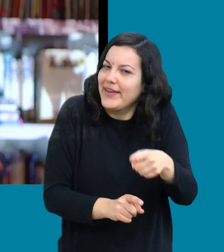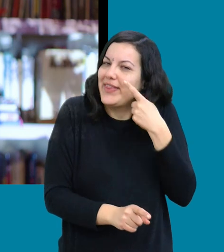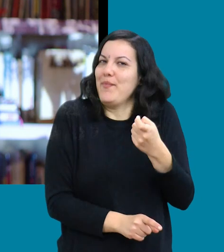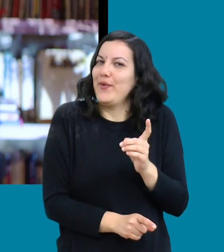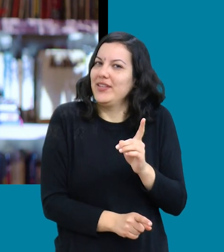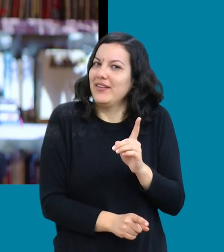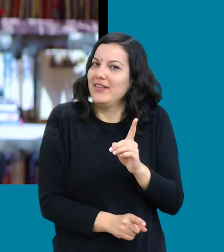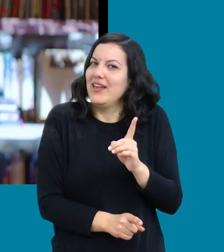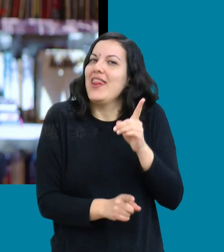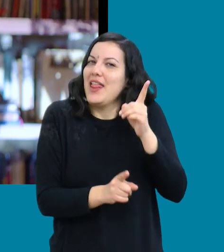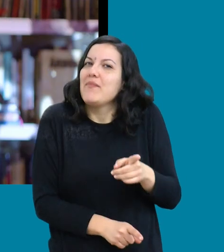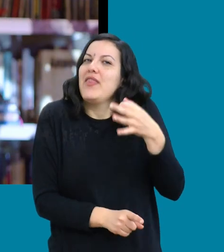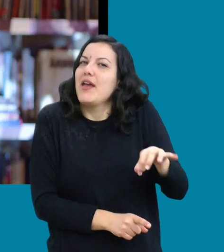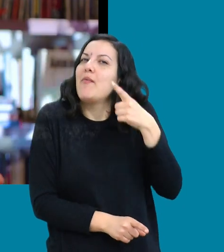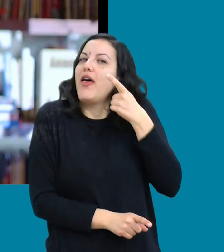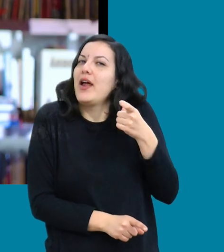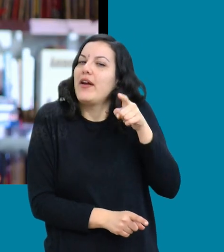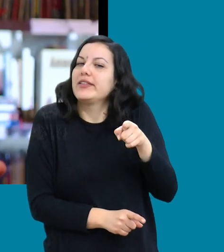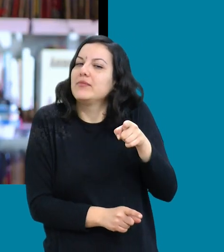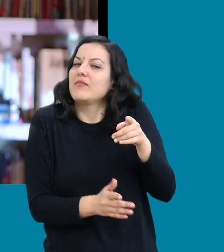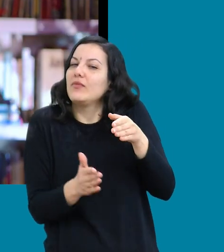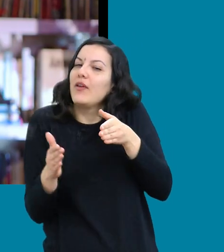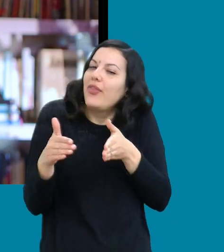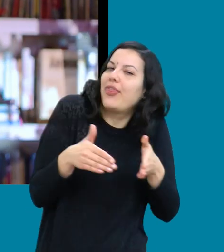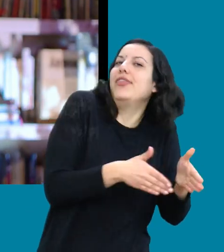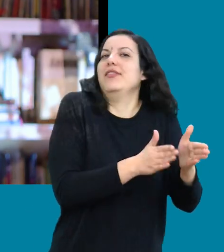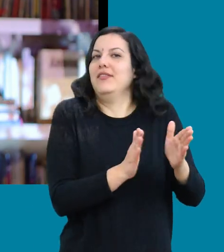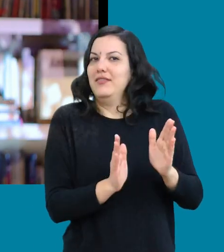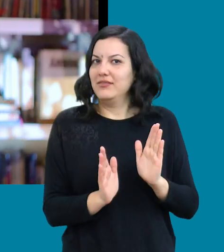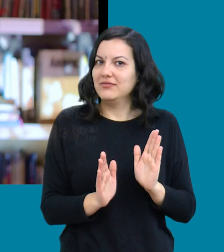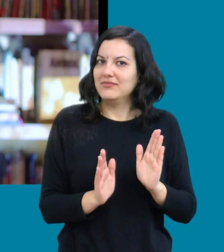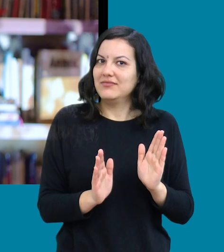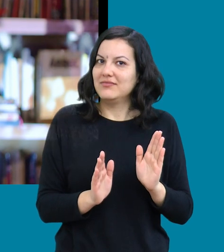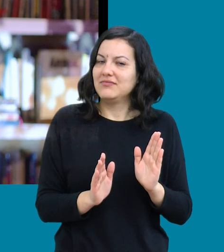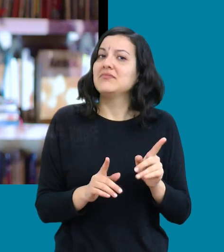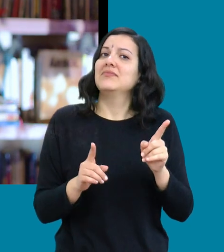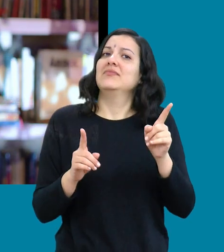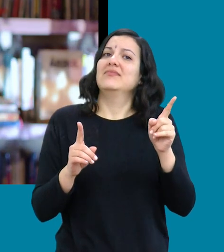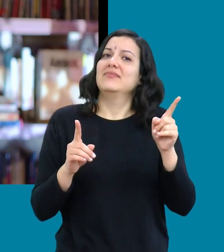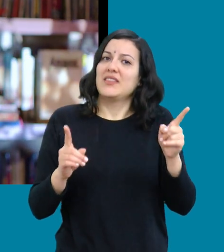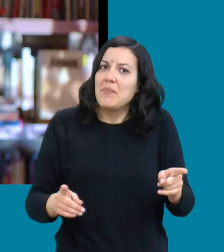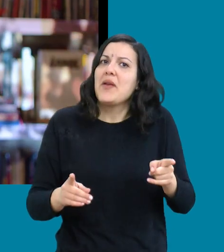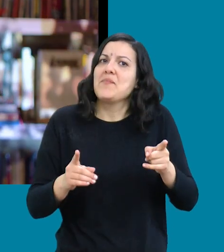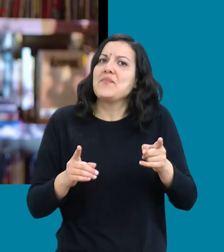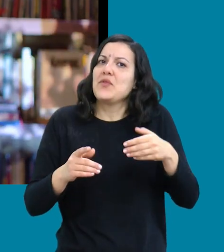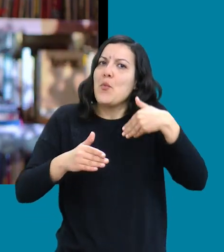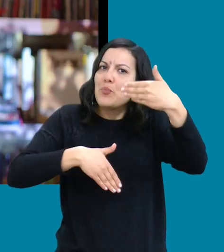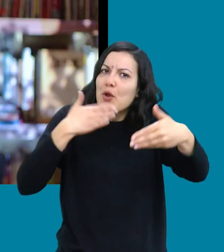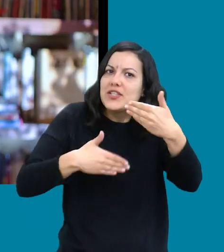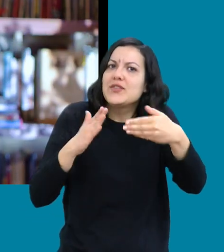Pero también seríamos ciegos si no viéramos que eso se ha distorsionado mucho. Incluso los procesos